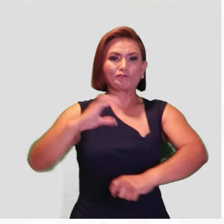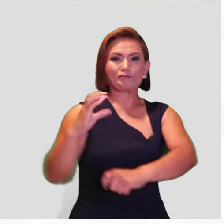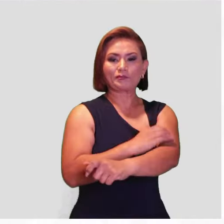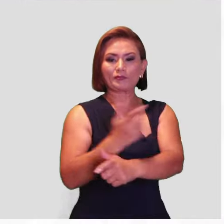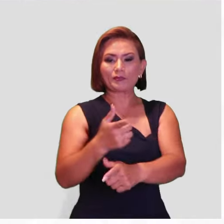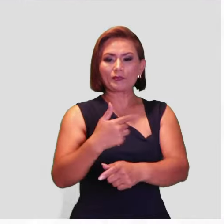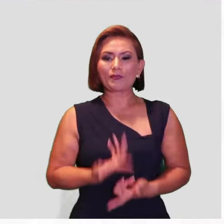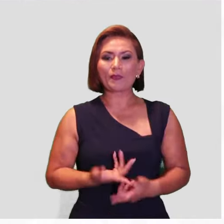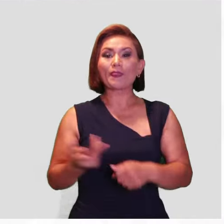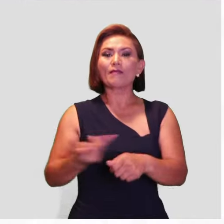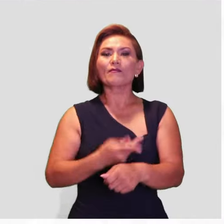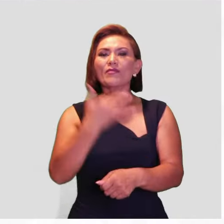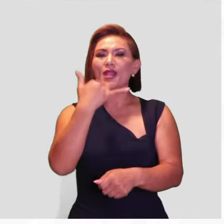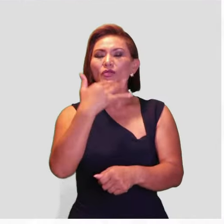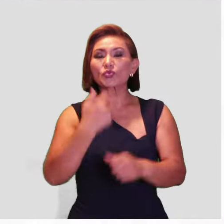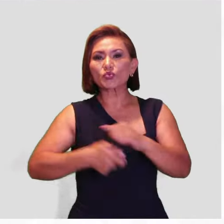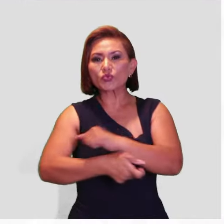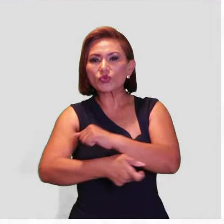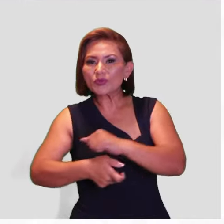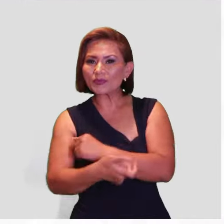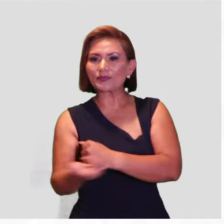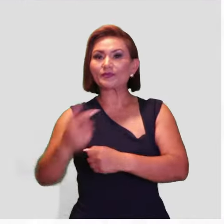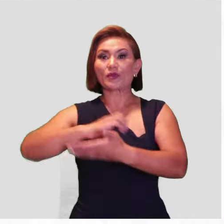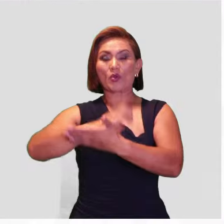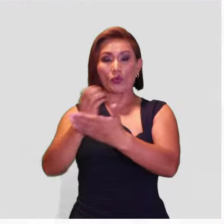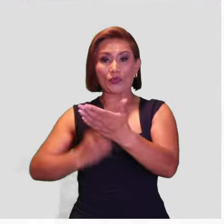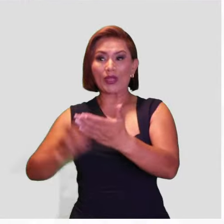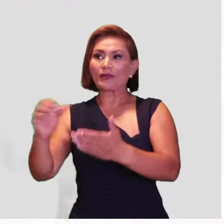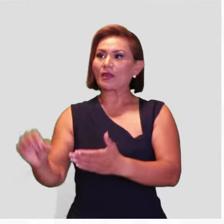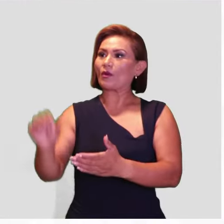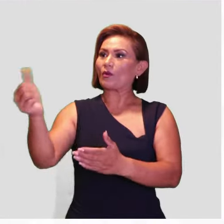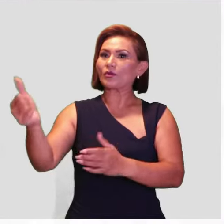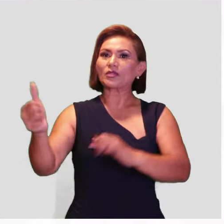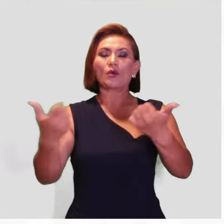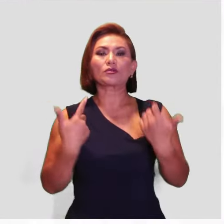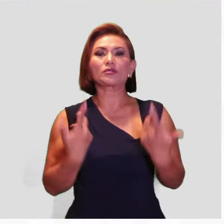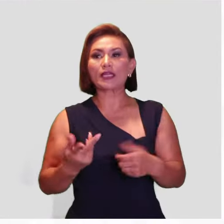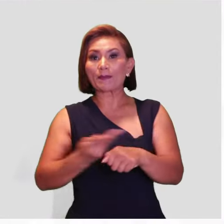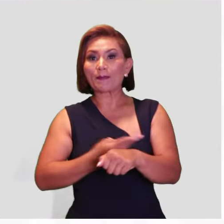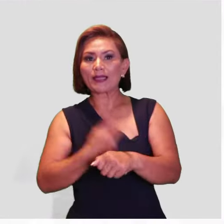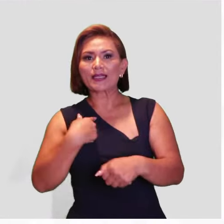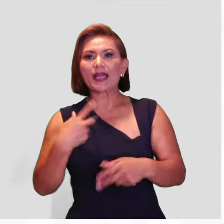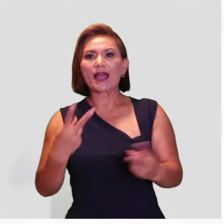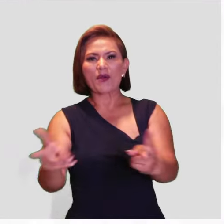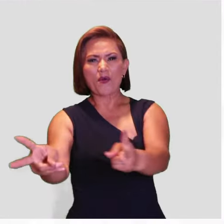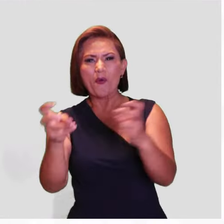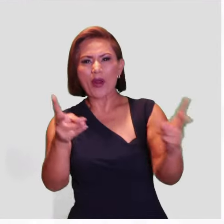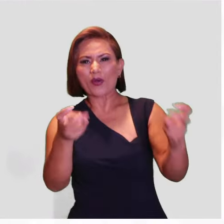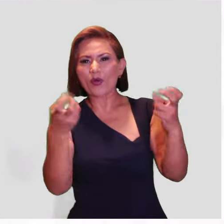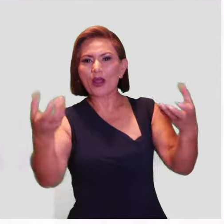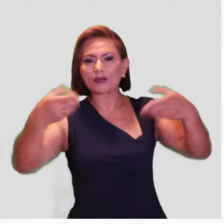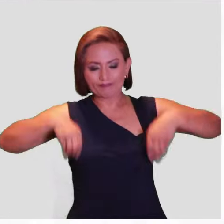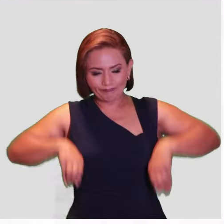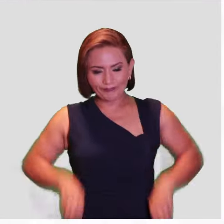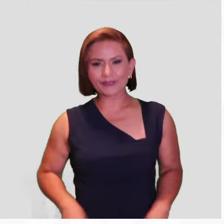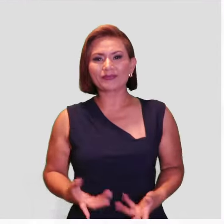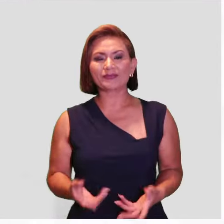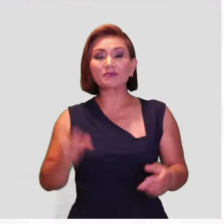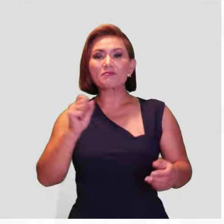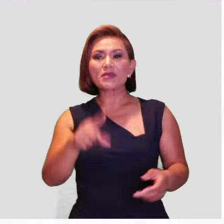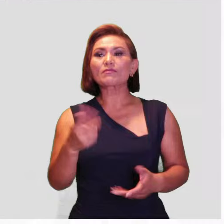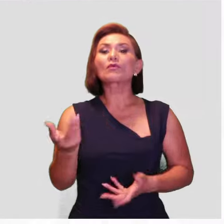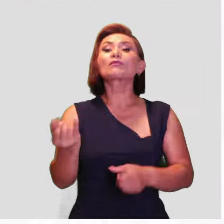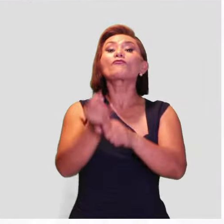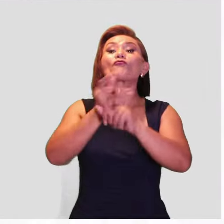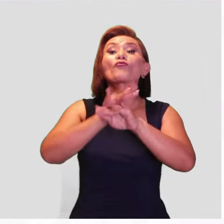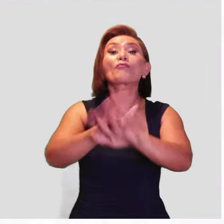que le cobra la corrupción, los contratos lesivos en perjuicio de las arcas municipales y la propia ciudadanía, la opacidad en la rendición de cuentas y la